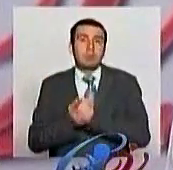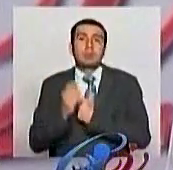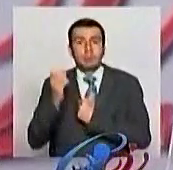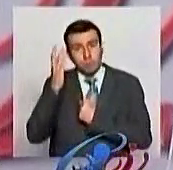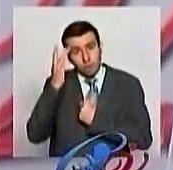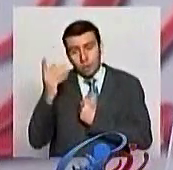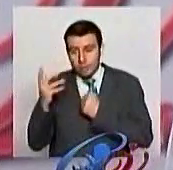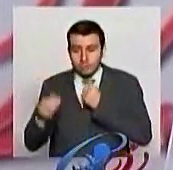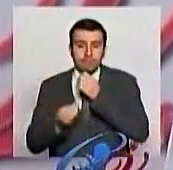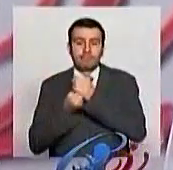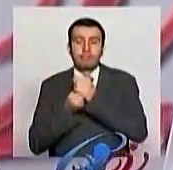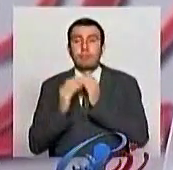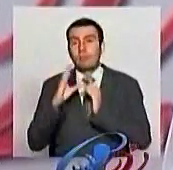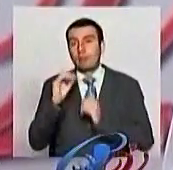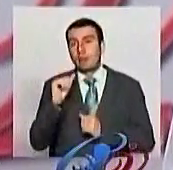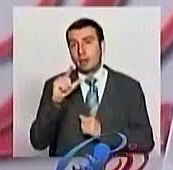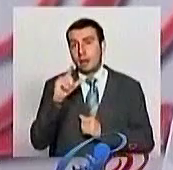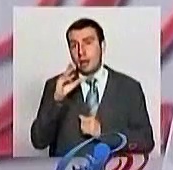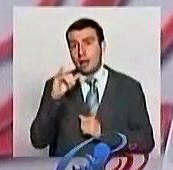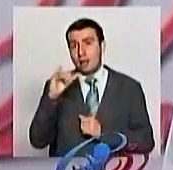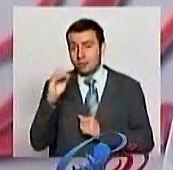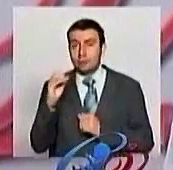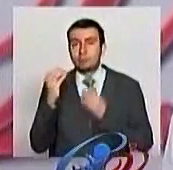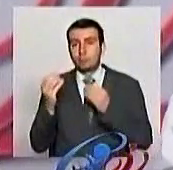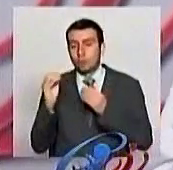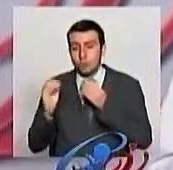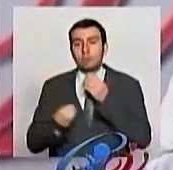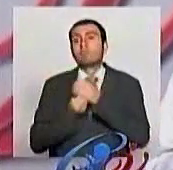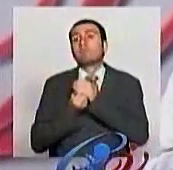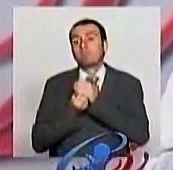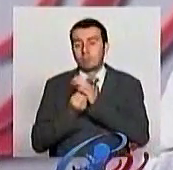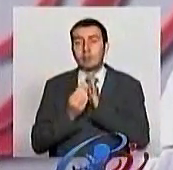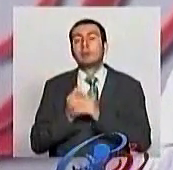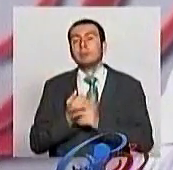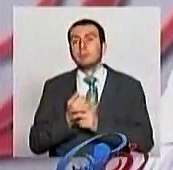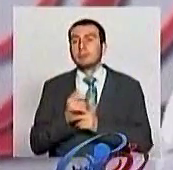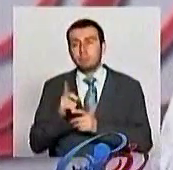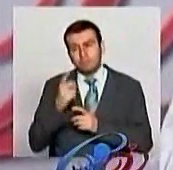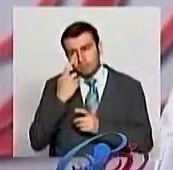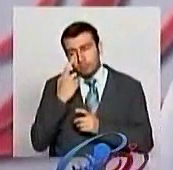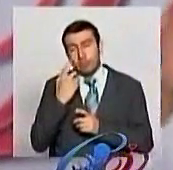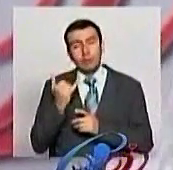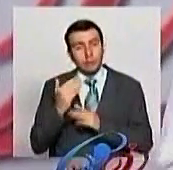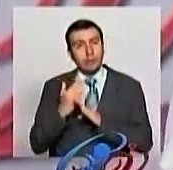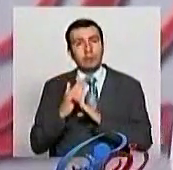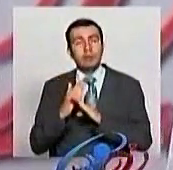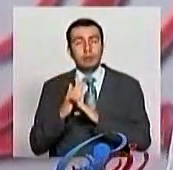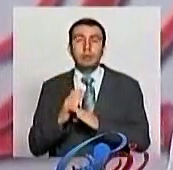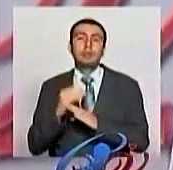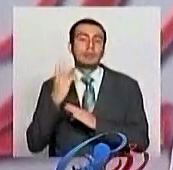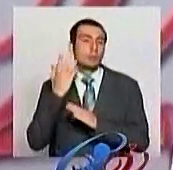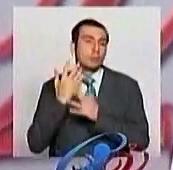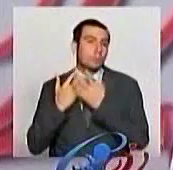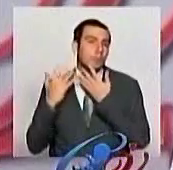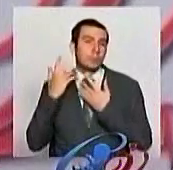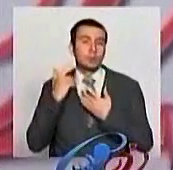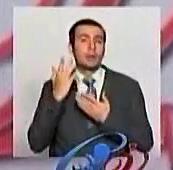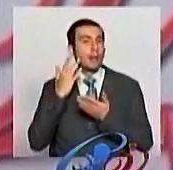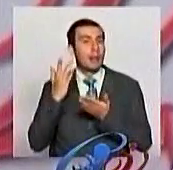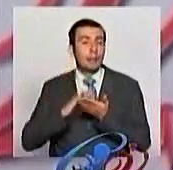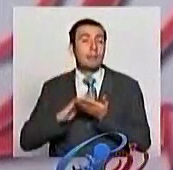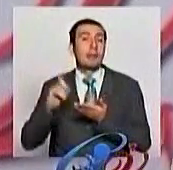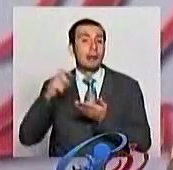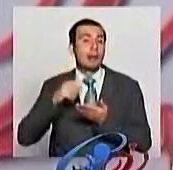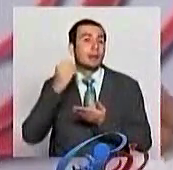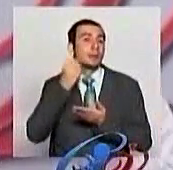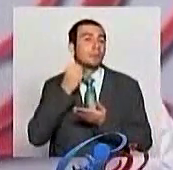de calcio. Entonces es muy importante hacer pues como la valoración integral del paciente. A veces creen